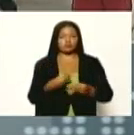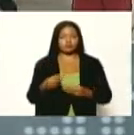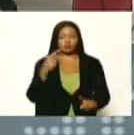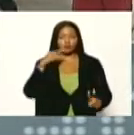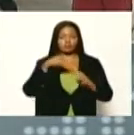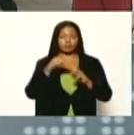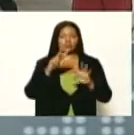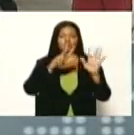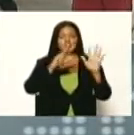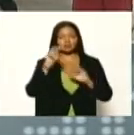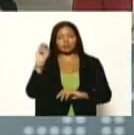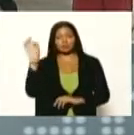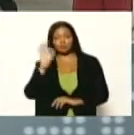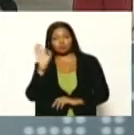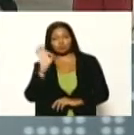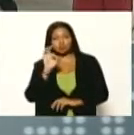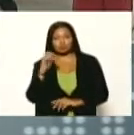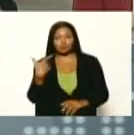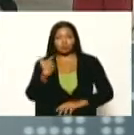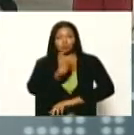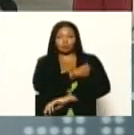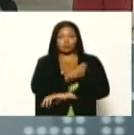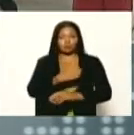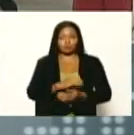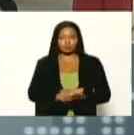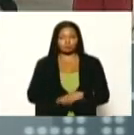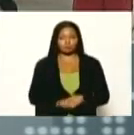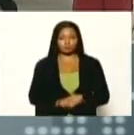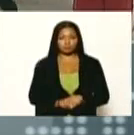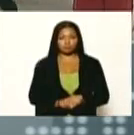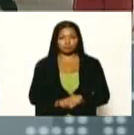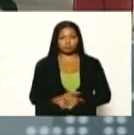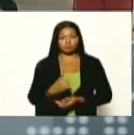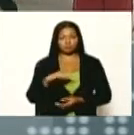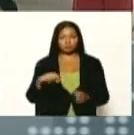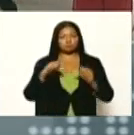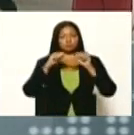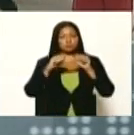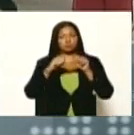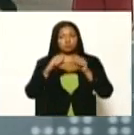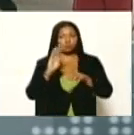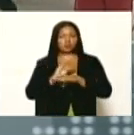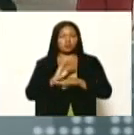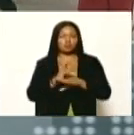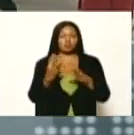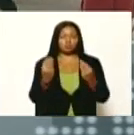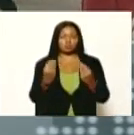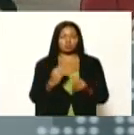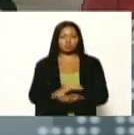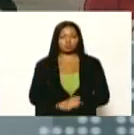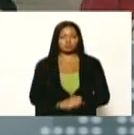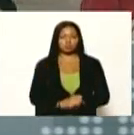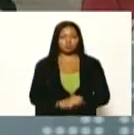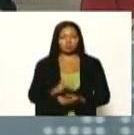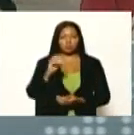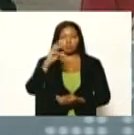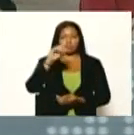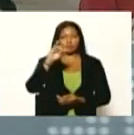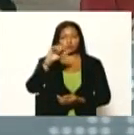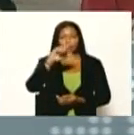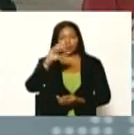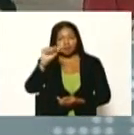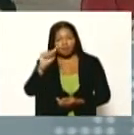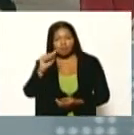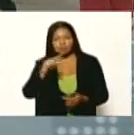del 70% vacunado. Y nos seguiremos cuidando, ¿ves, Luisa? Norma, Odilia, nos seguiremos